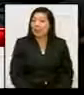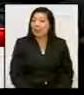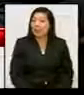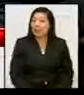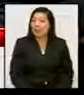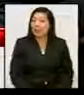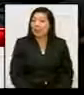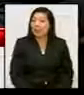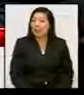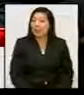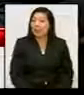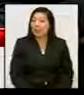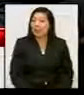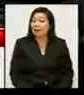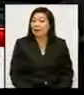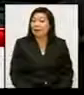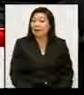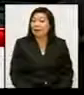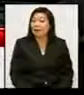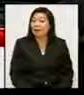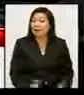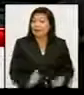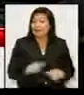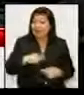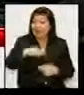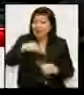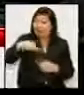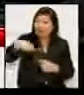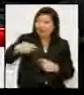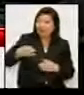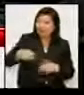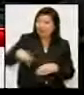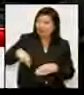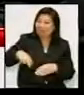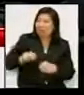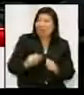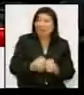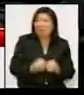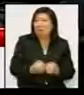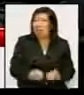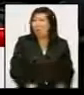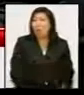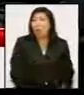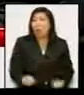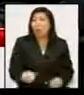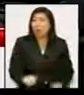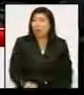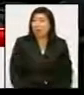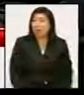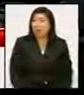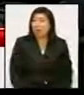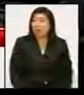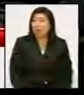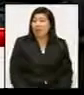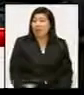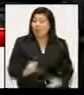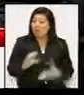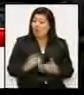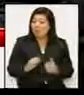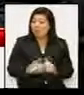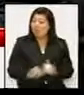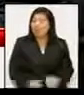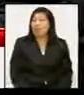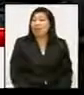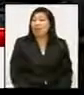esas los ingresos mecanizados, lo malograron. Cuando pusieron una especie de código, lo